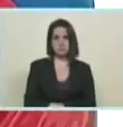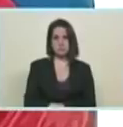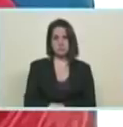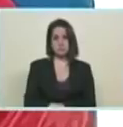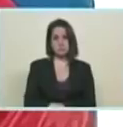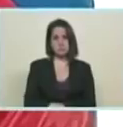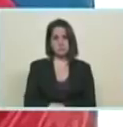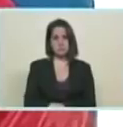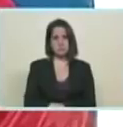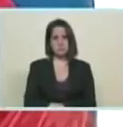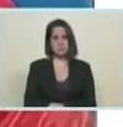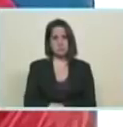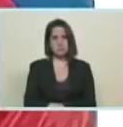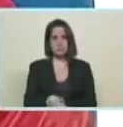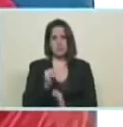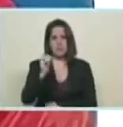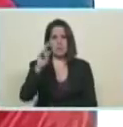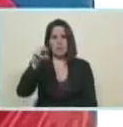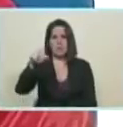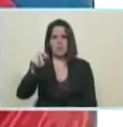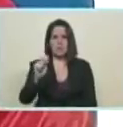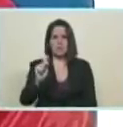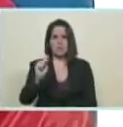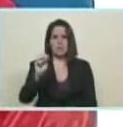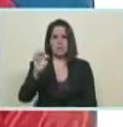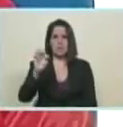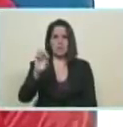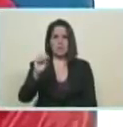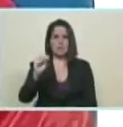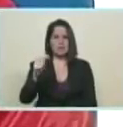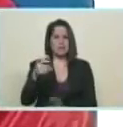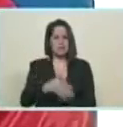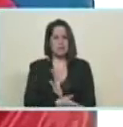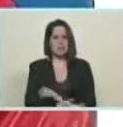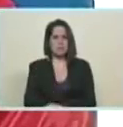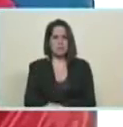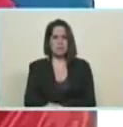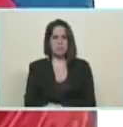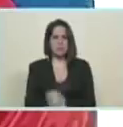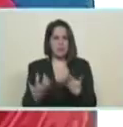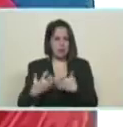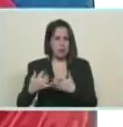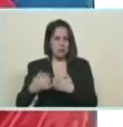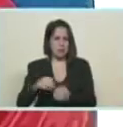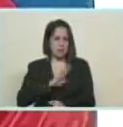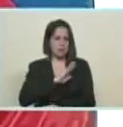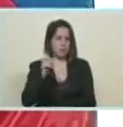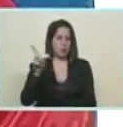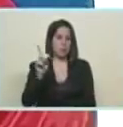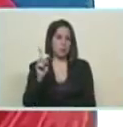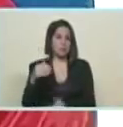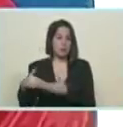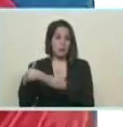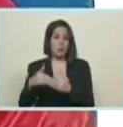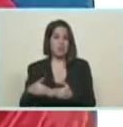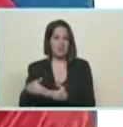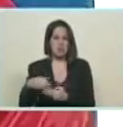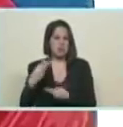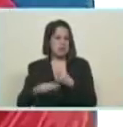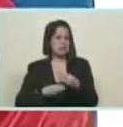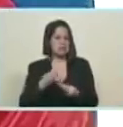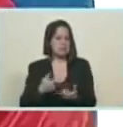Intesa, lo que era antes Intesa, ¿Y qué hicimos